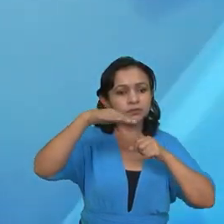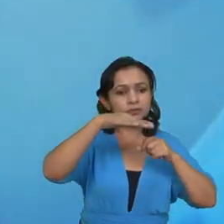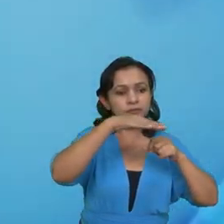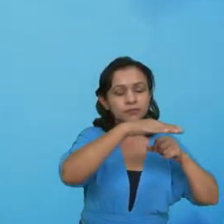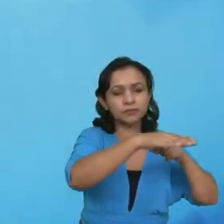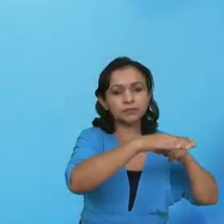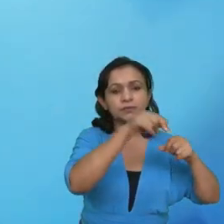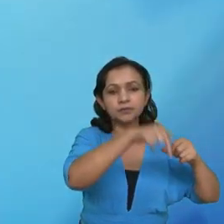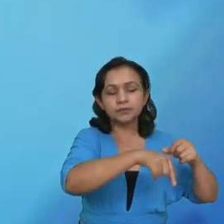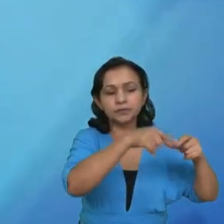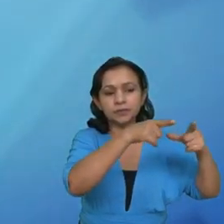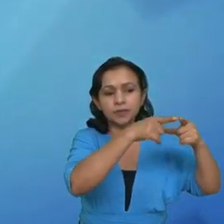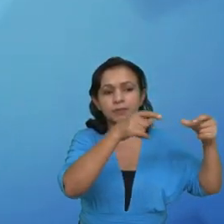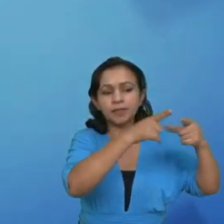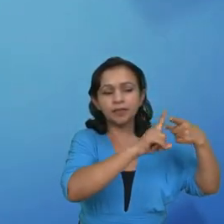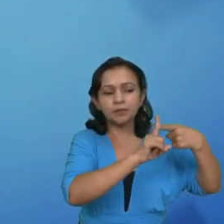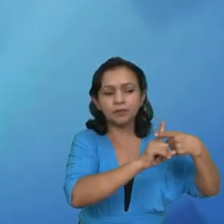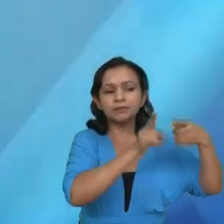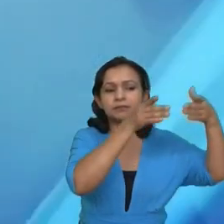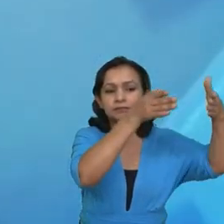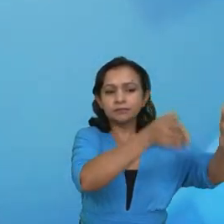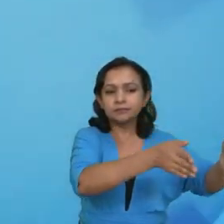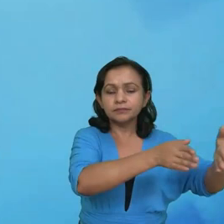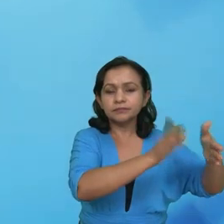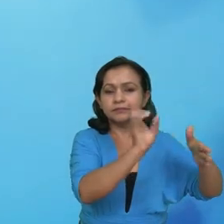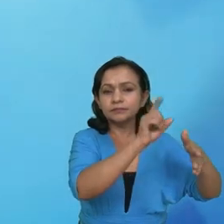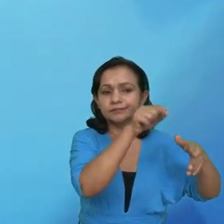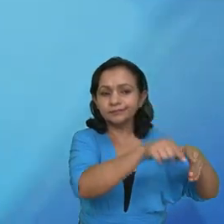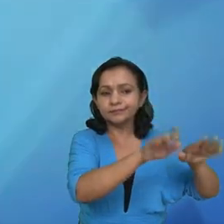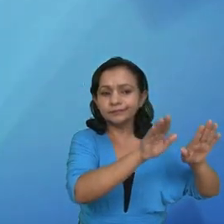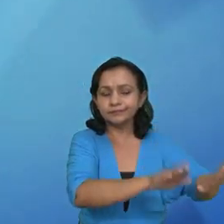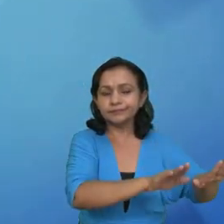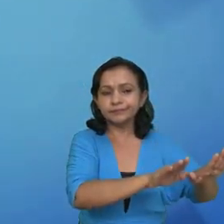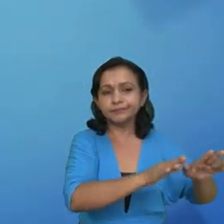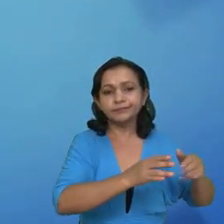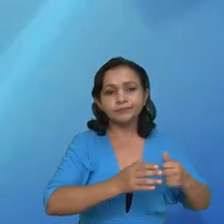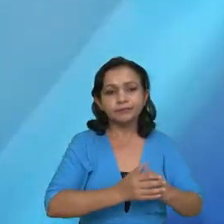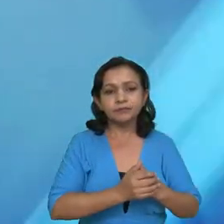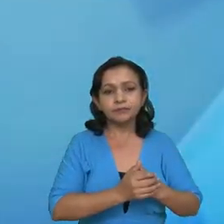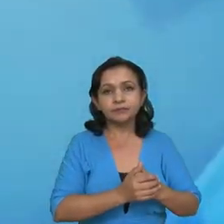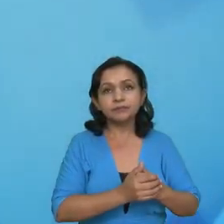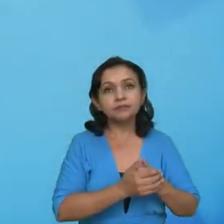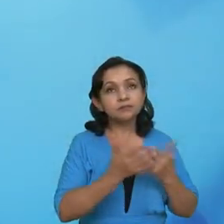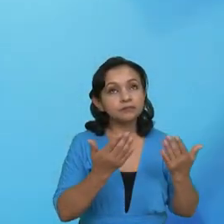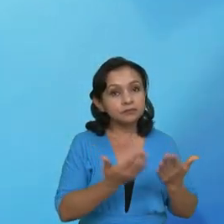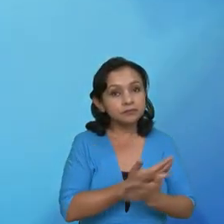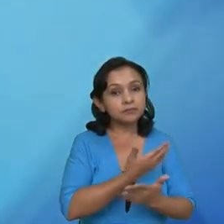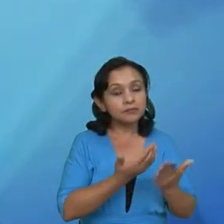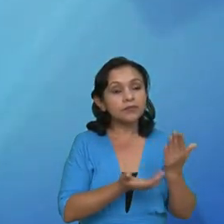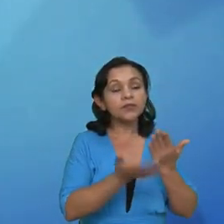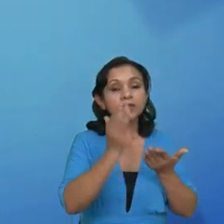trasladando arnold hoy a managua donde va a recibir nuevamente